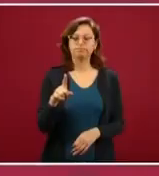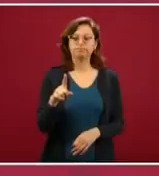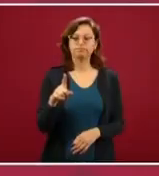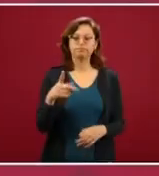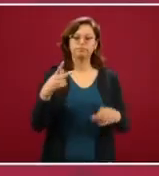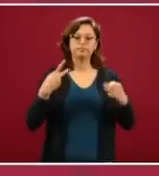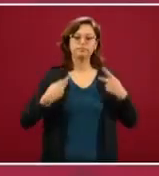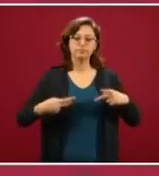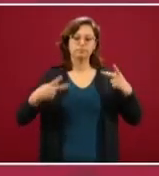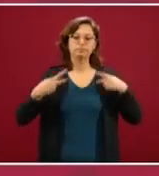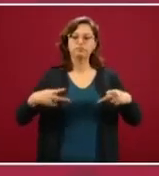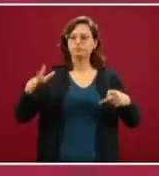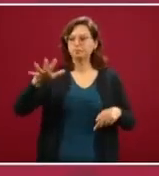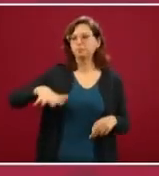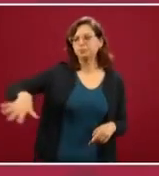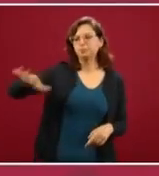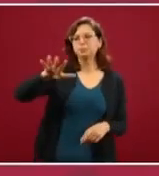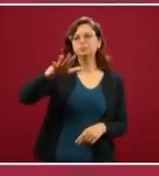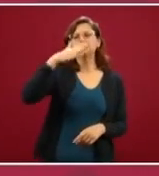la gente lo sabe, pero